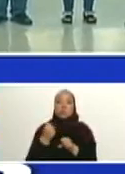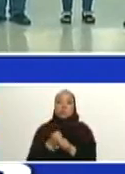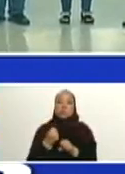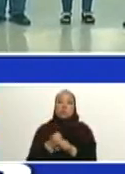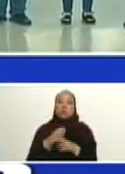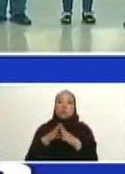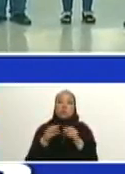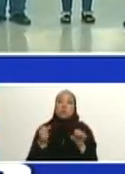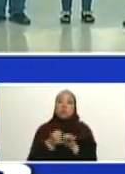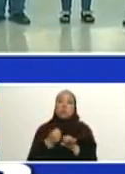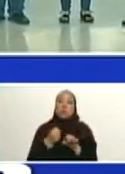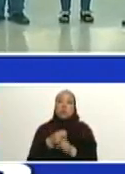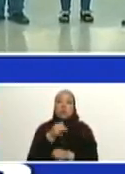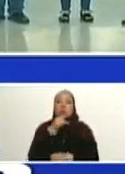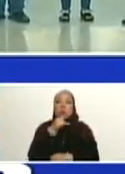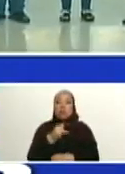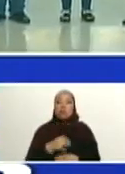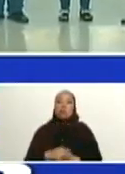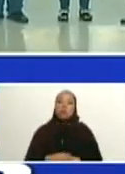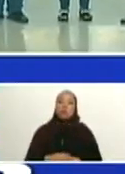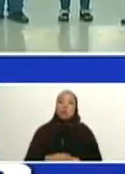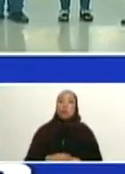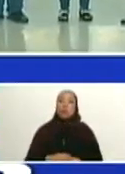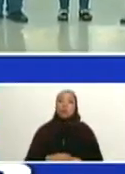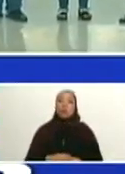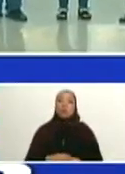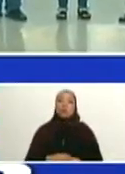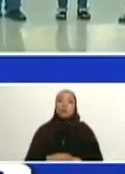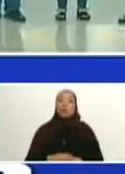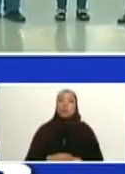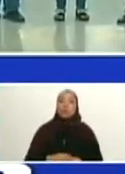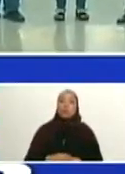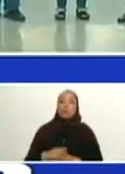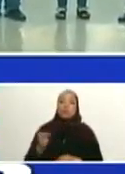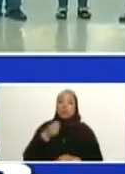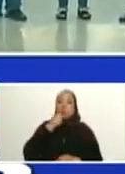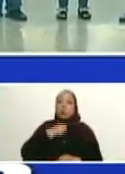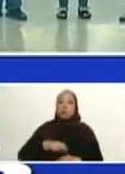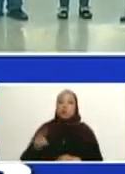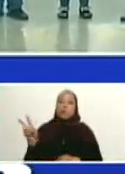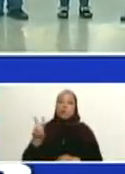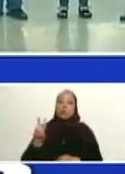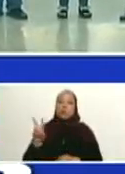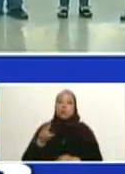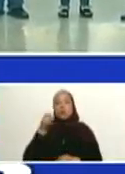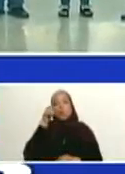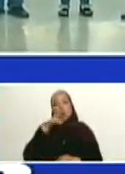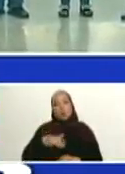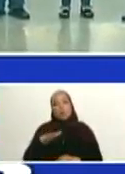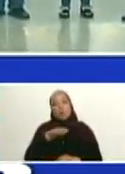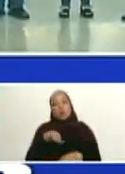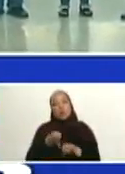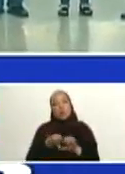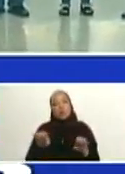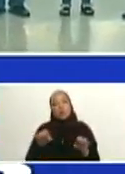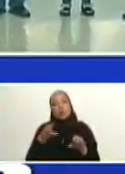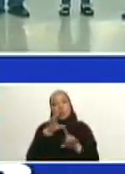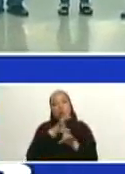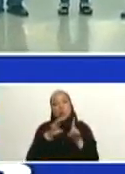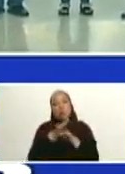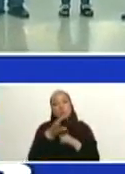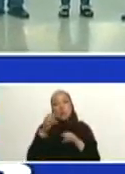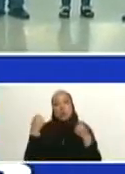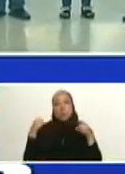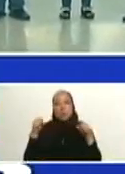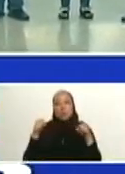porque somos pueblo vivo, pueblo activo. Nunca había habido en la historia de Venezuela un pueblo tan educado, tan culto, tan